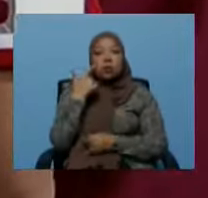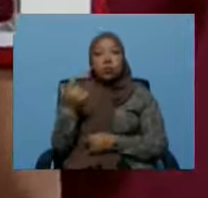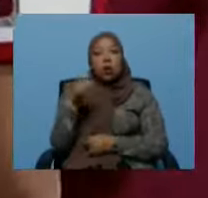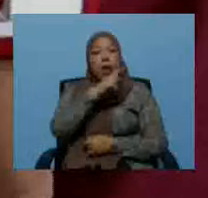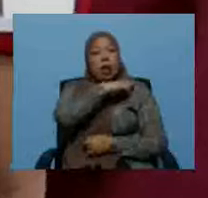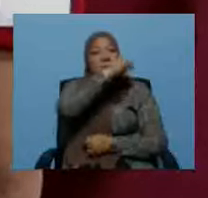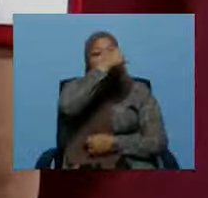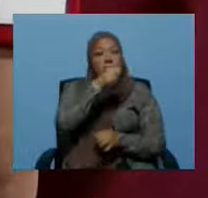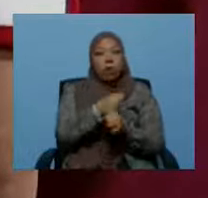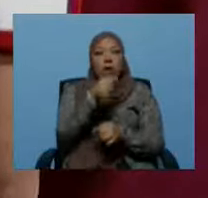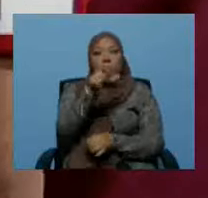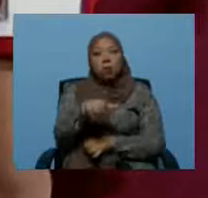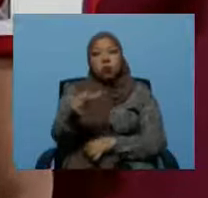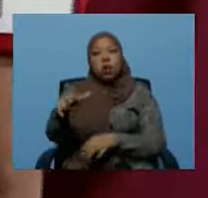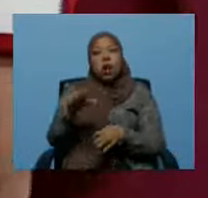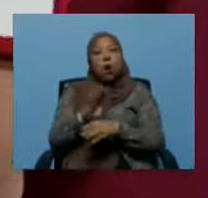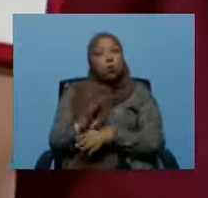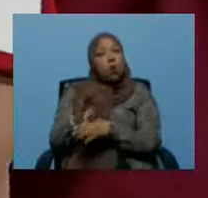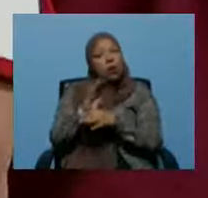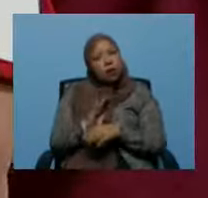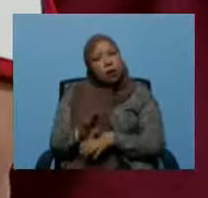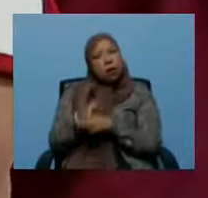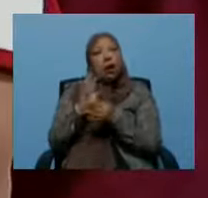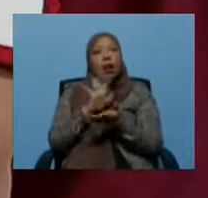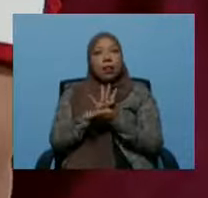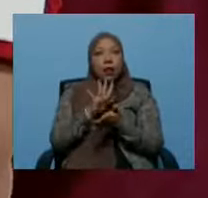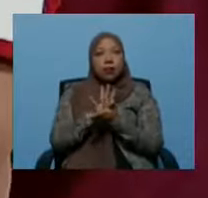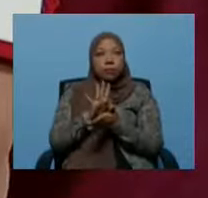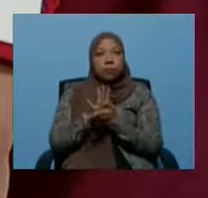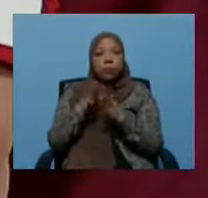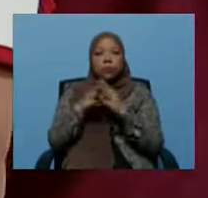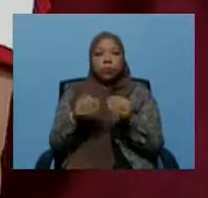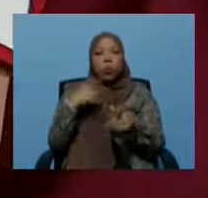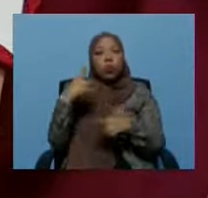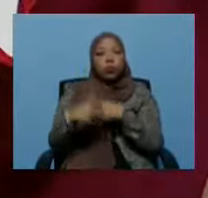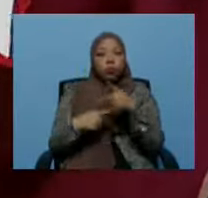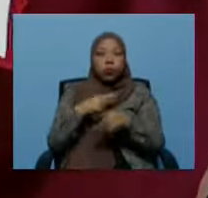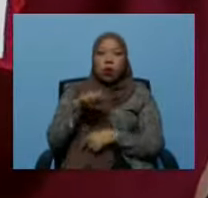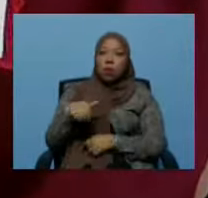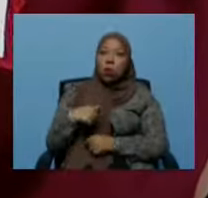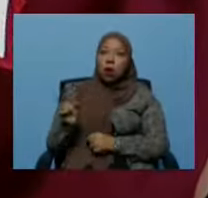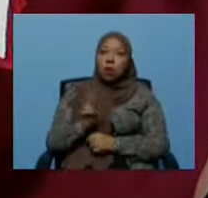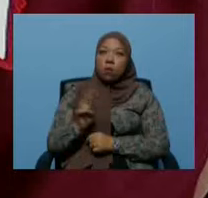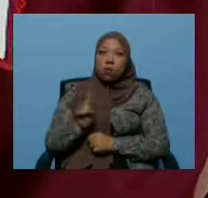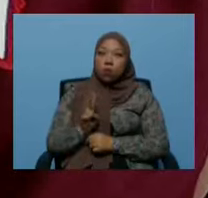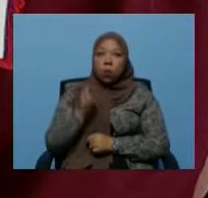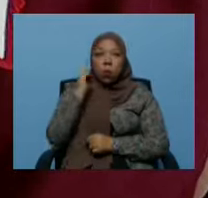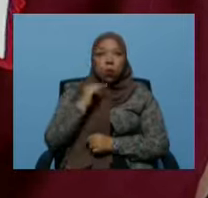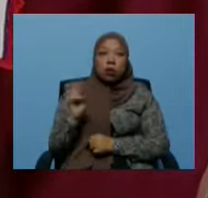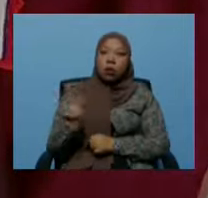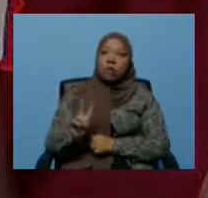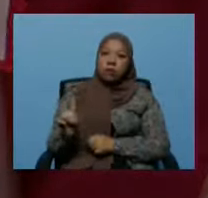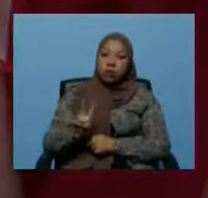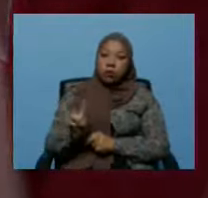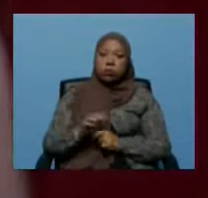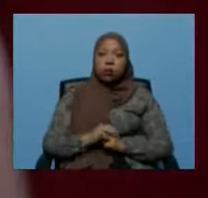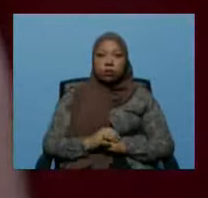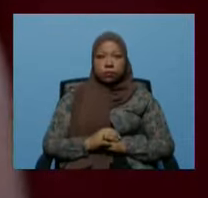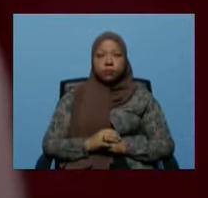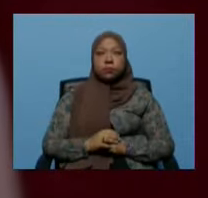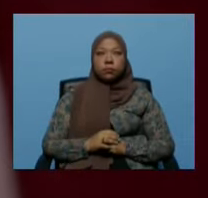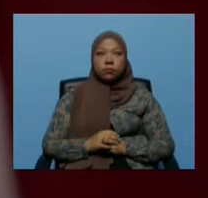jefe de Estado, para salvaguardar la tranquilidad y constitucionalidad de la República Bolivariana de